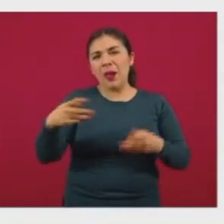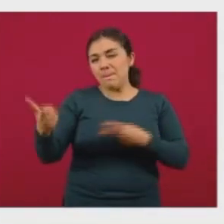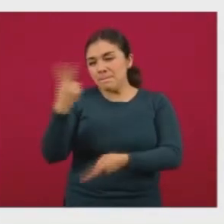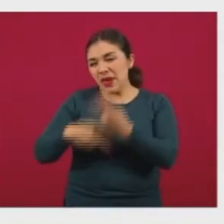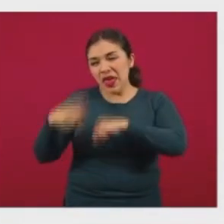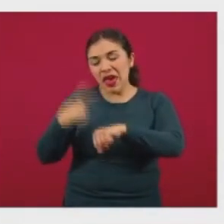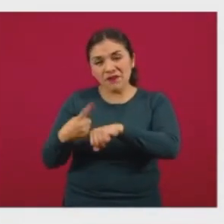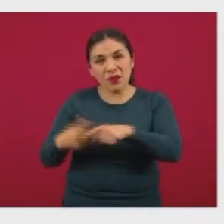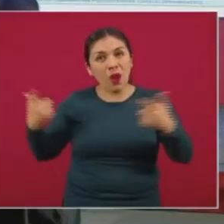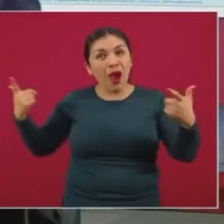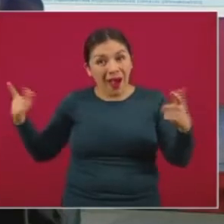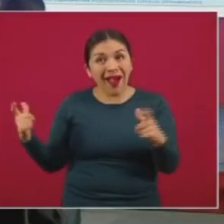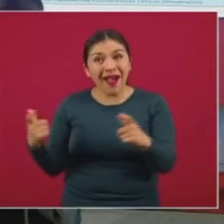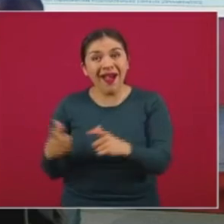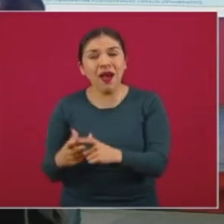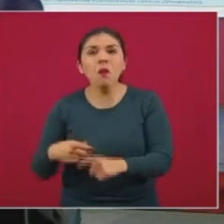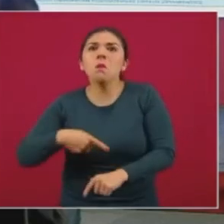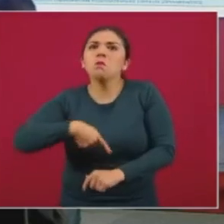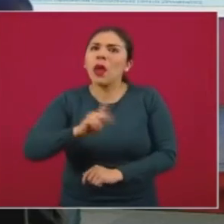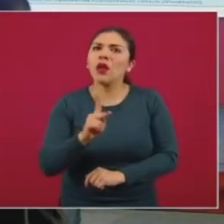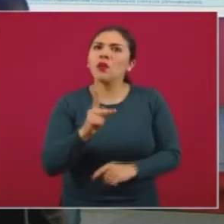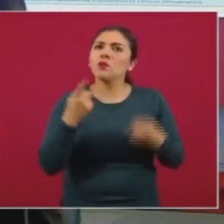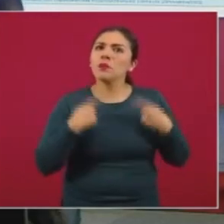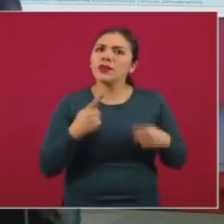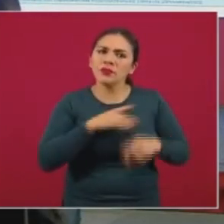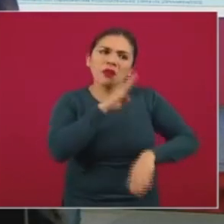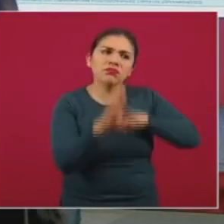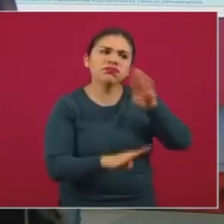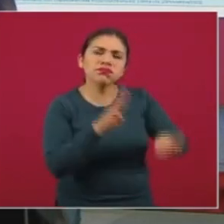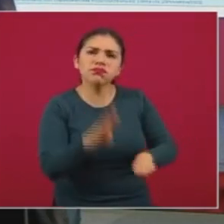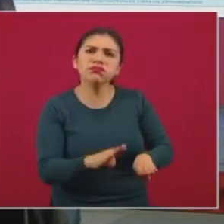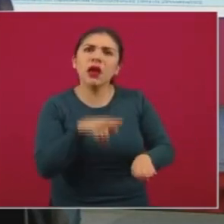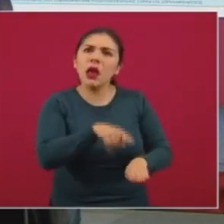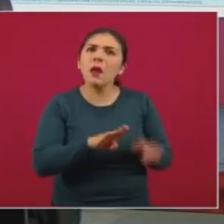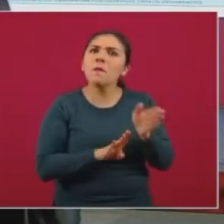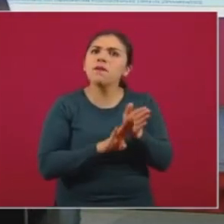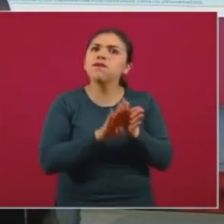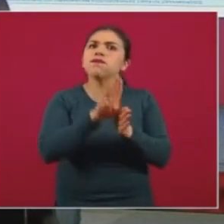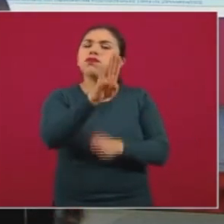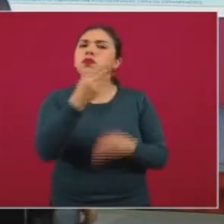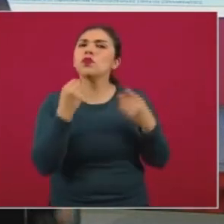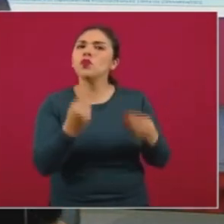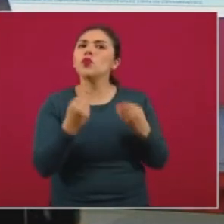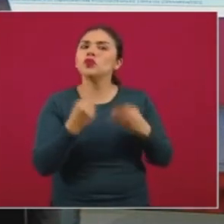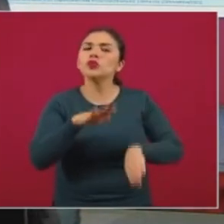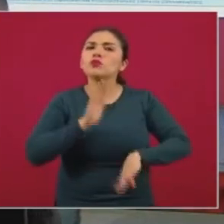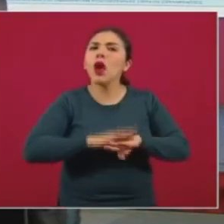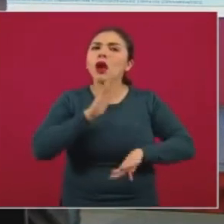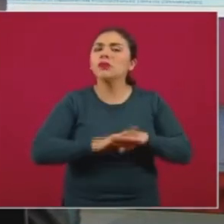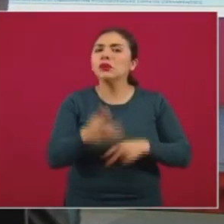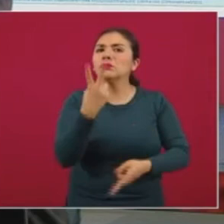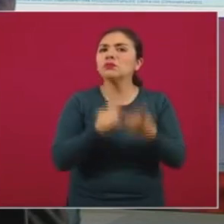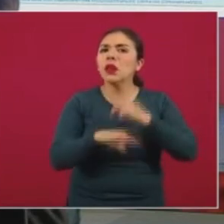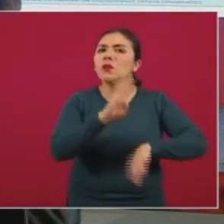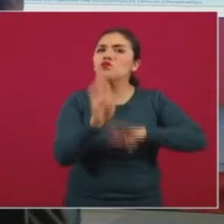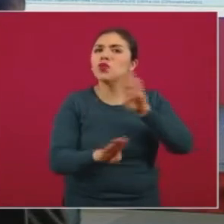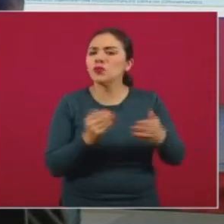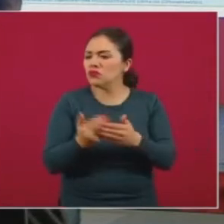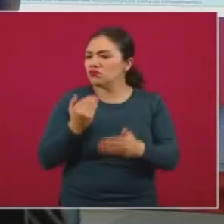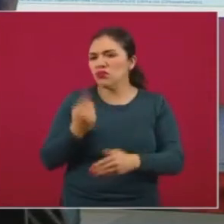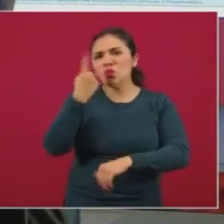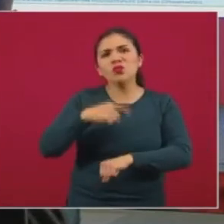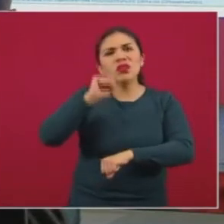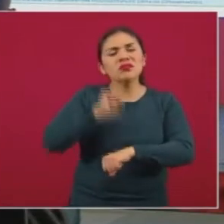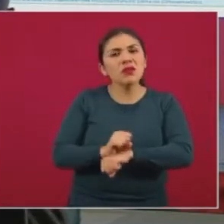casos, parece también que en relación a la curva de defunciones empieza a haber un ligero descenso en la última